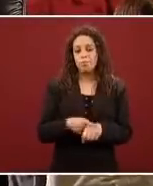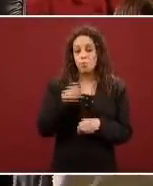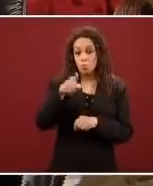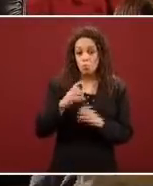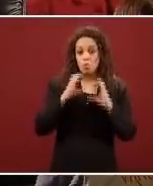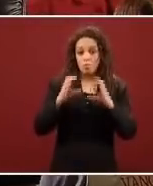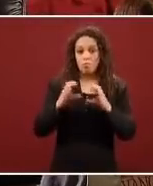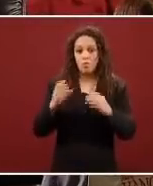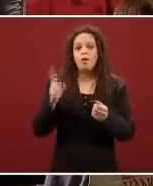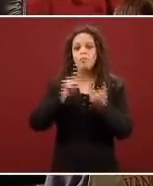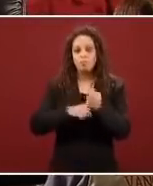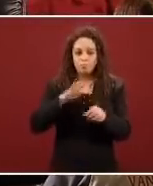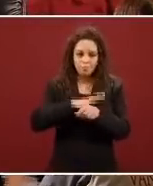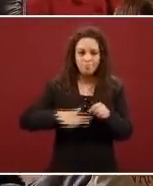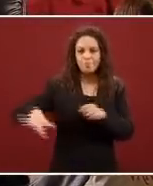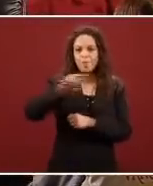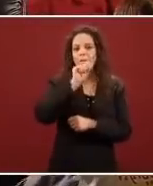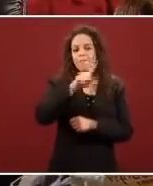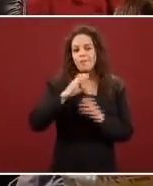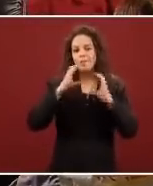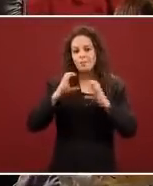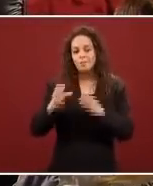todos. Muchas gracias.